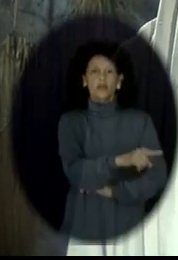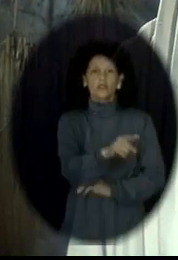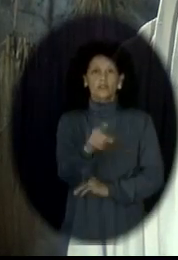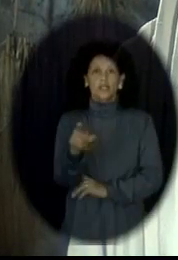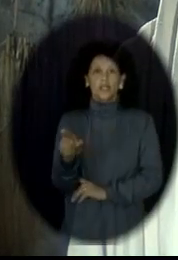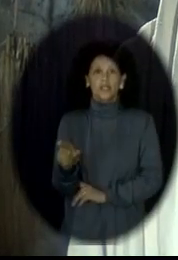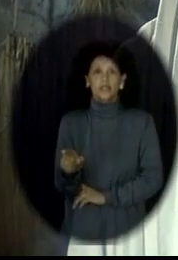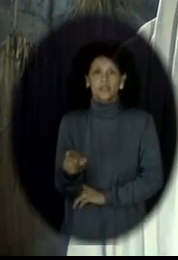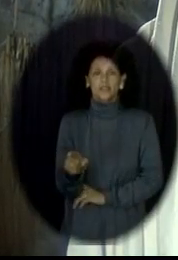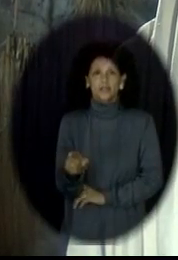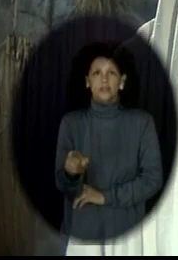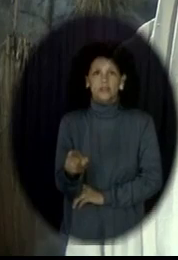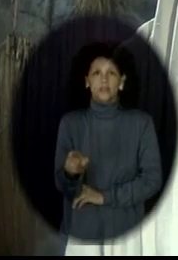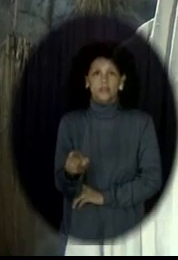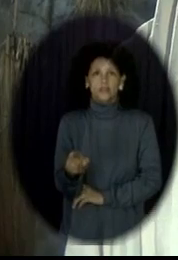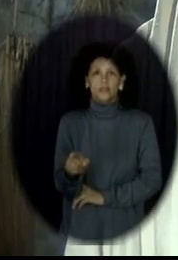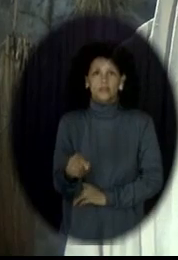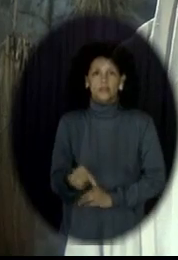Paz a ustedes.